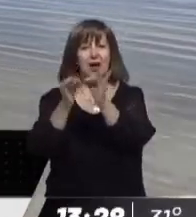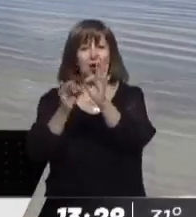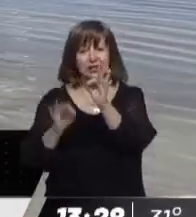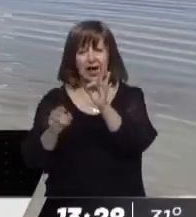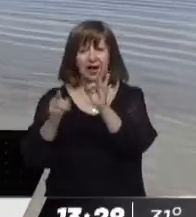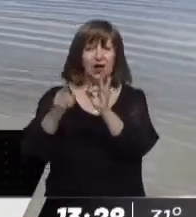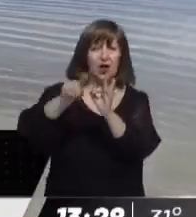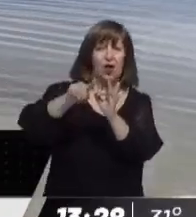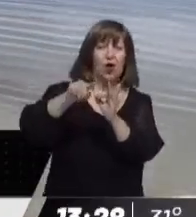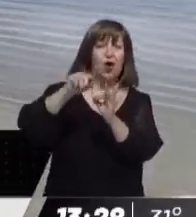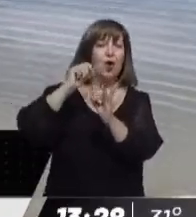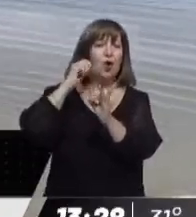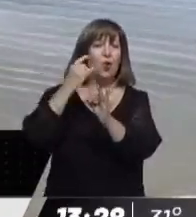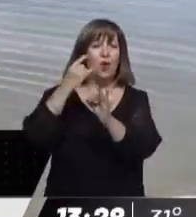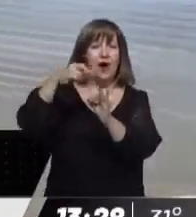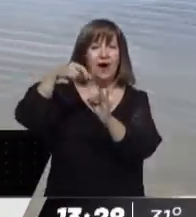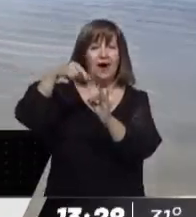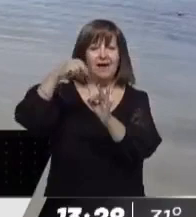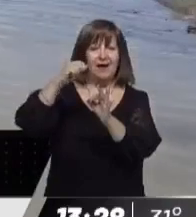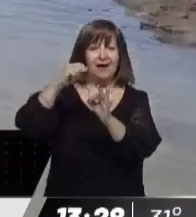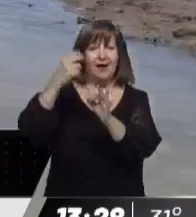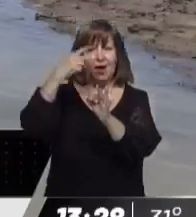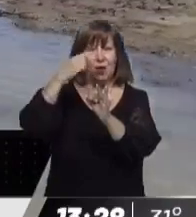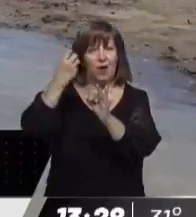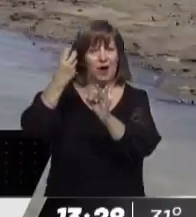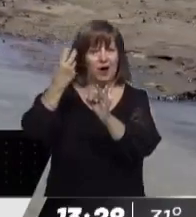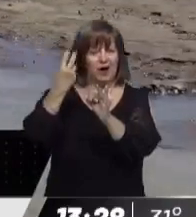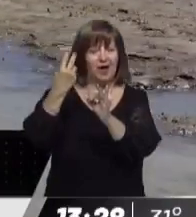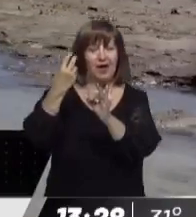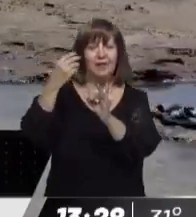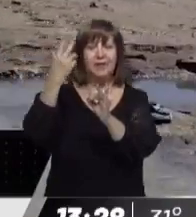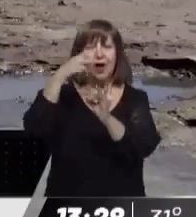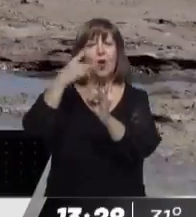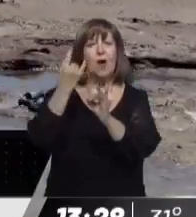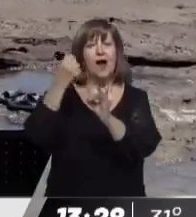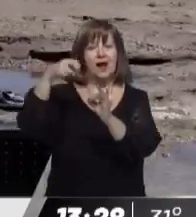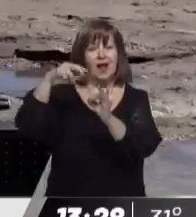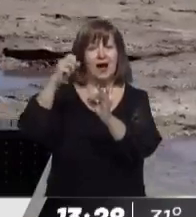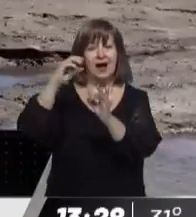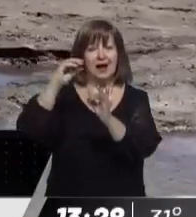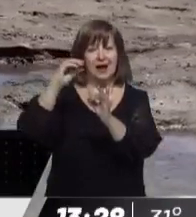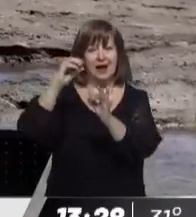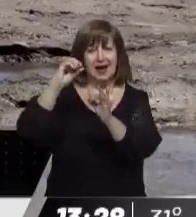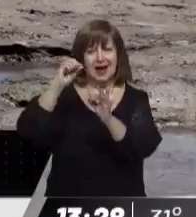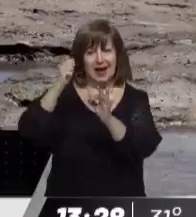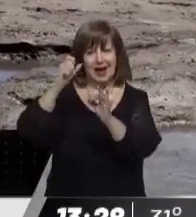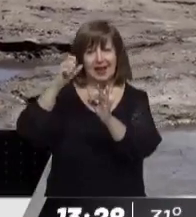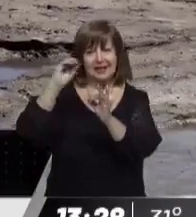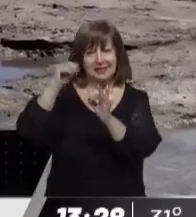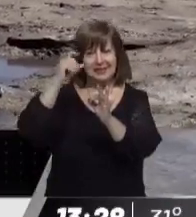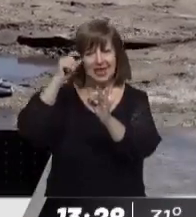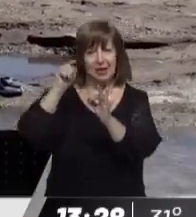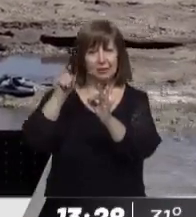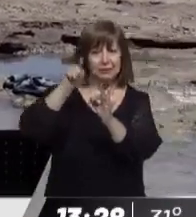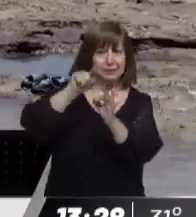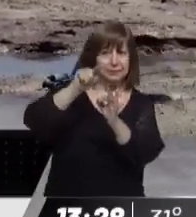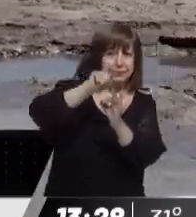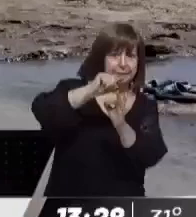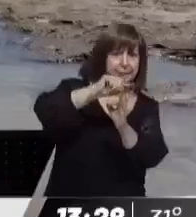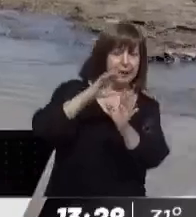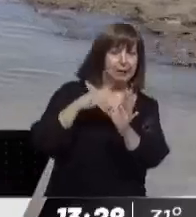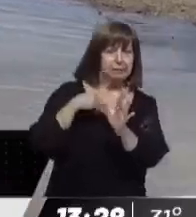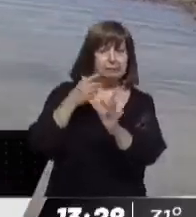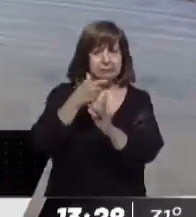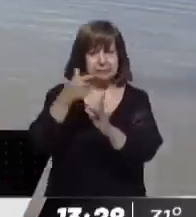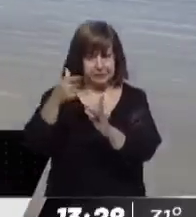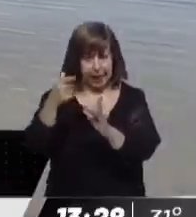tenemos gente nadando porque hay hasta 2 metros de profundidad que ya vamos a ir. Imágenes que vamos a compartir seguramente a la noche.